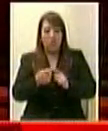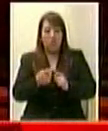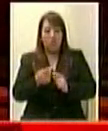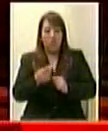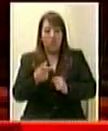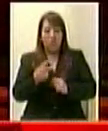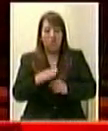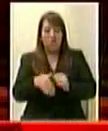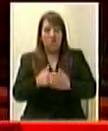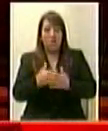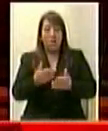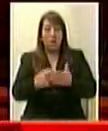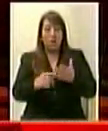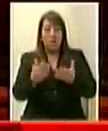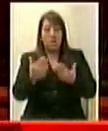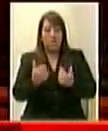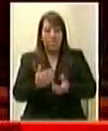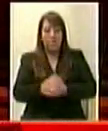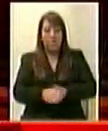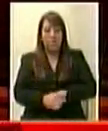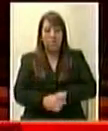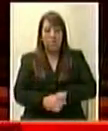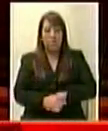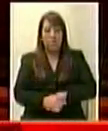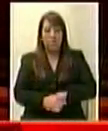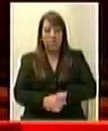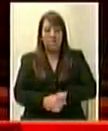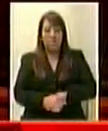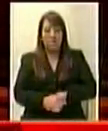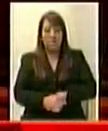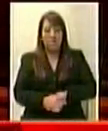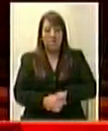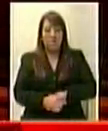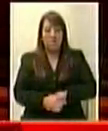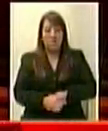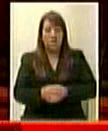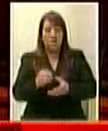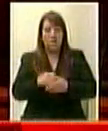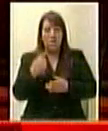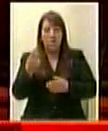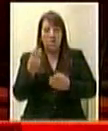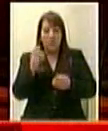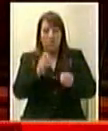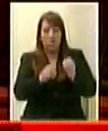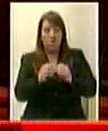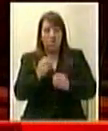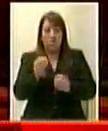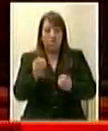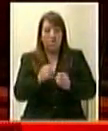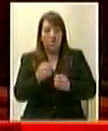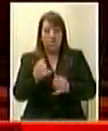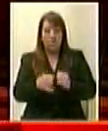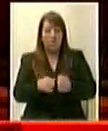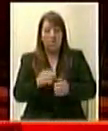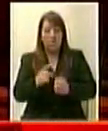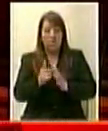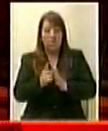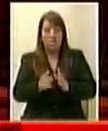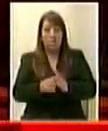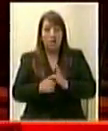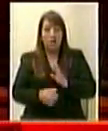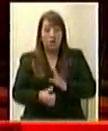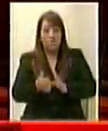derogatoria de los requisitos y condiciones establecidas en la única disposición complementaria final del